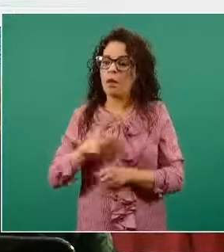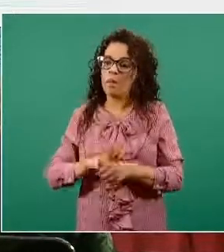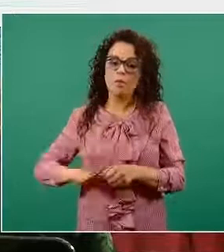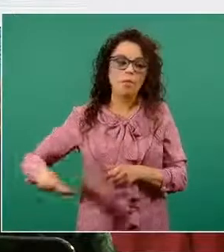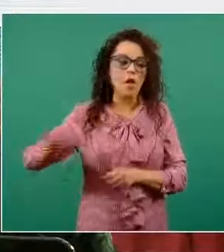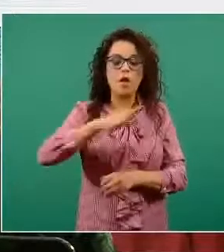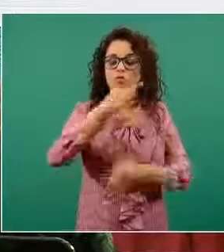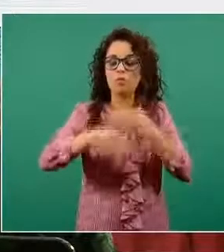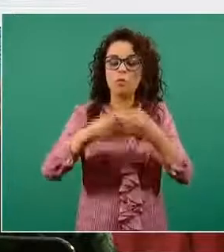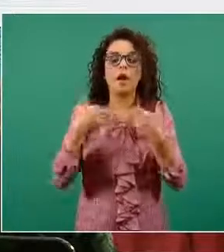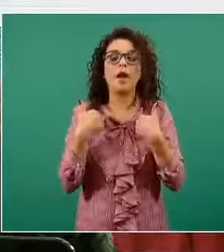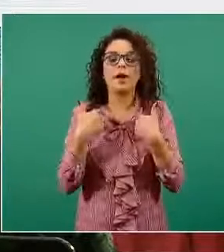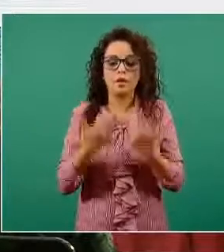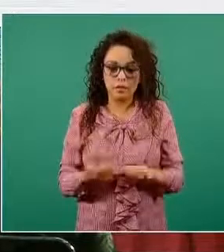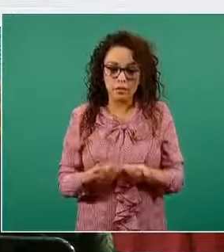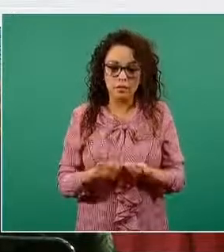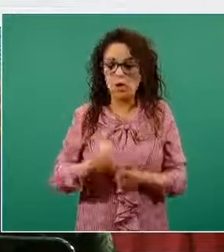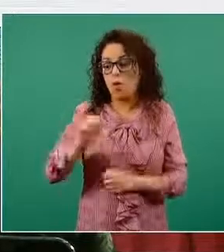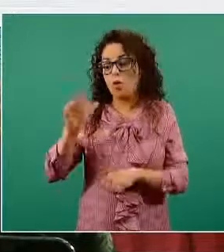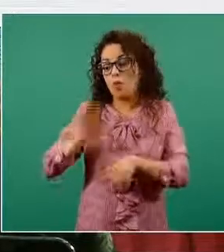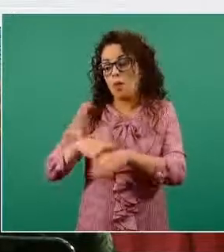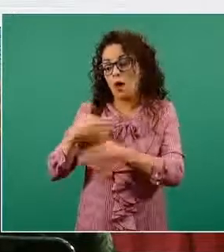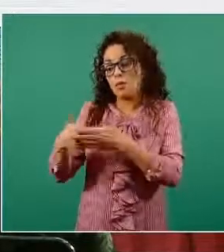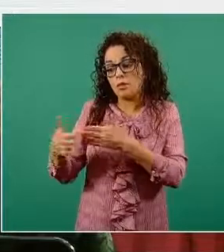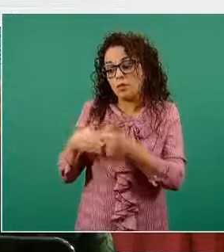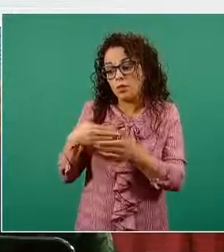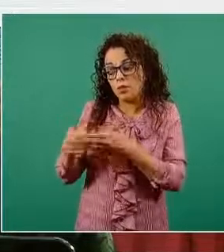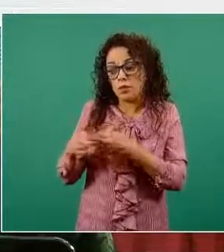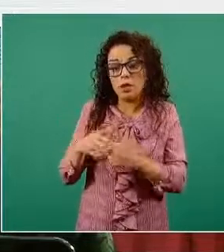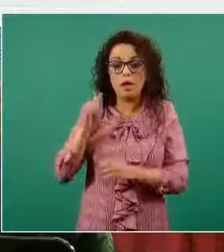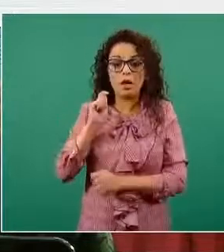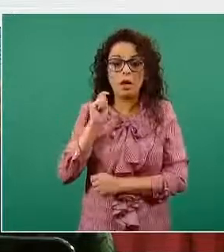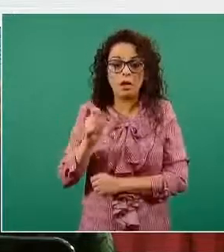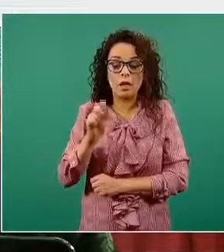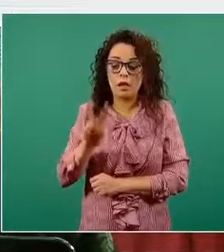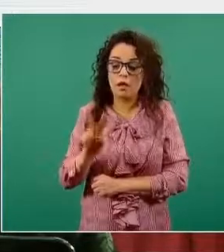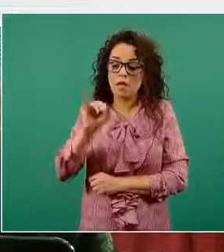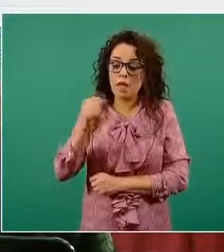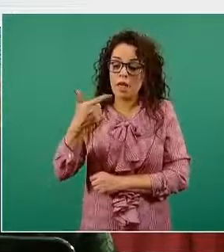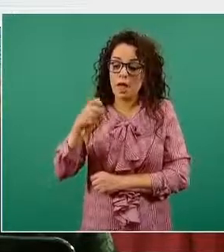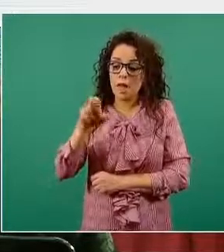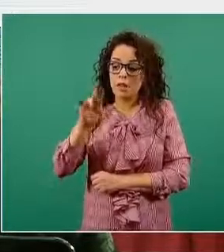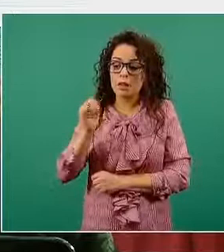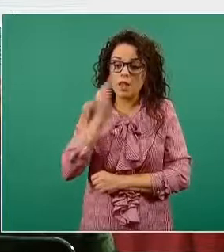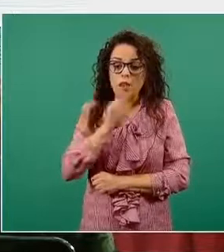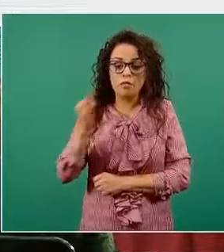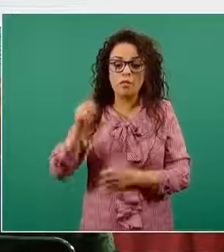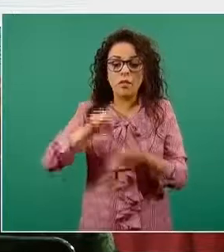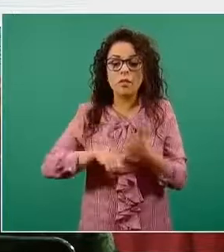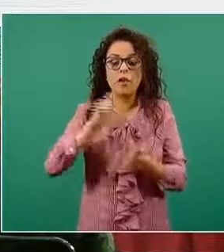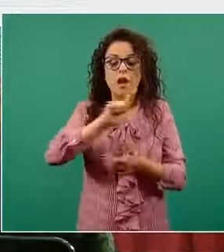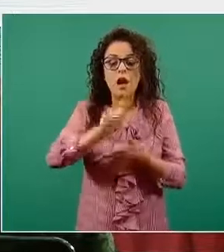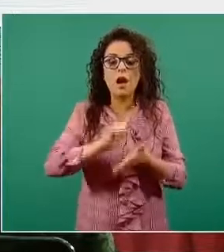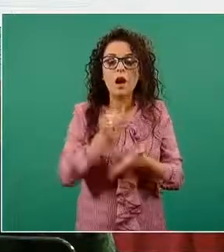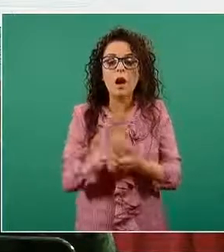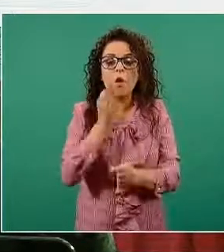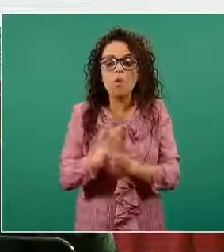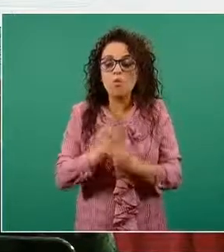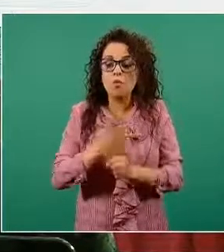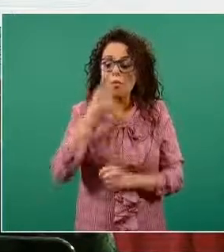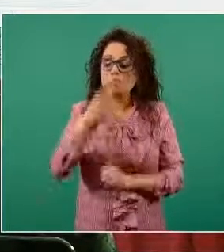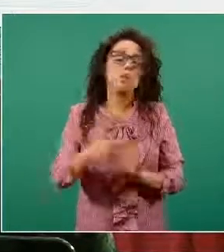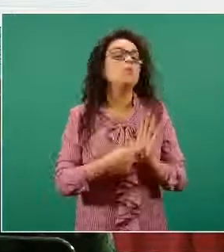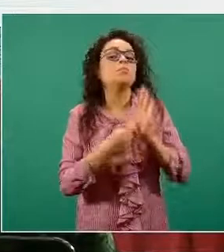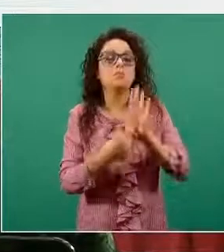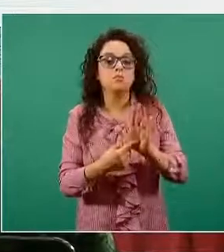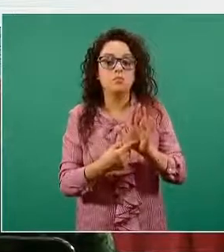más contemporánea, más moderna de la vigencia de las disposiciones legales actuales y otros todavía tienen